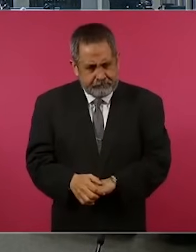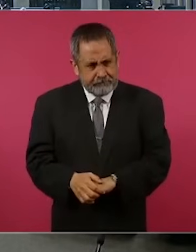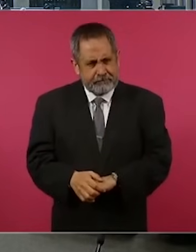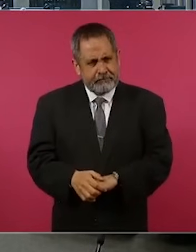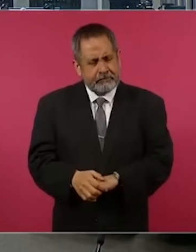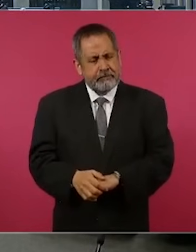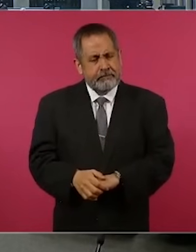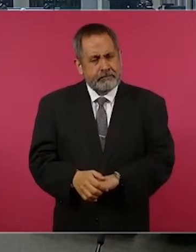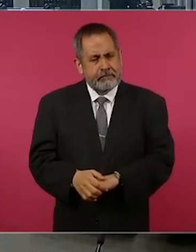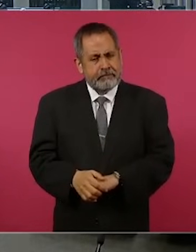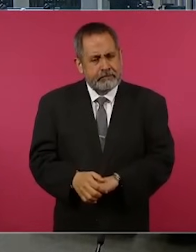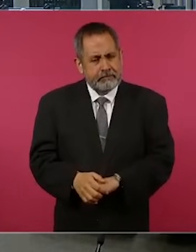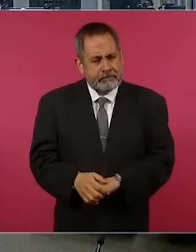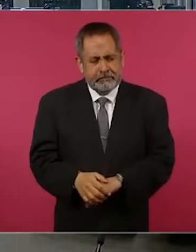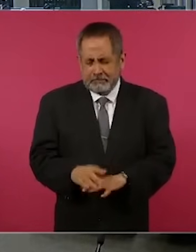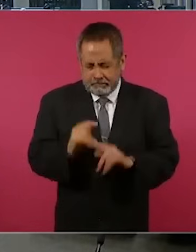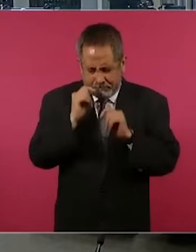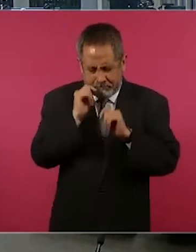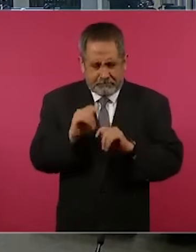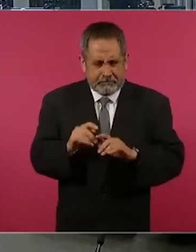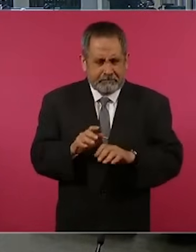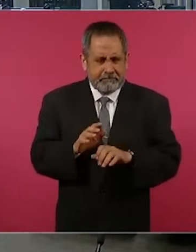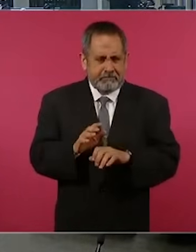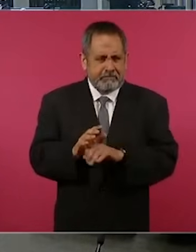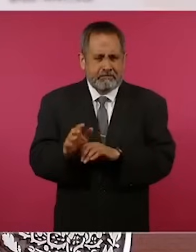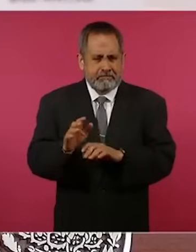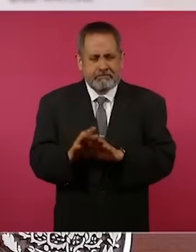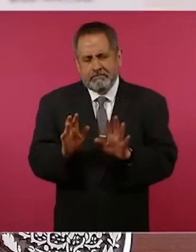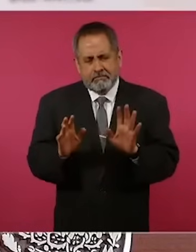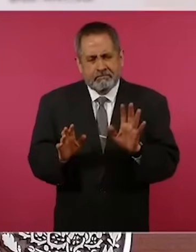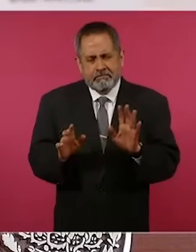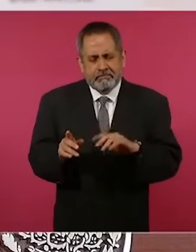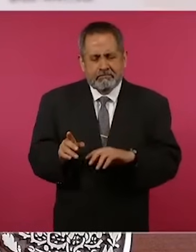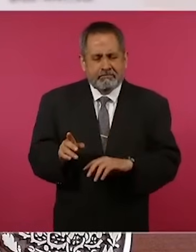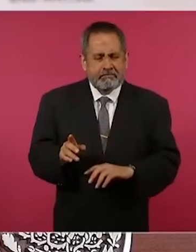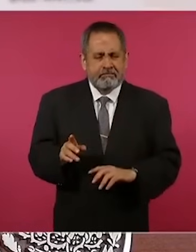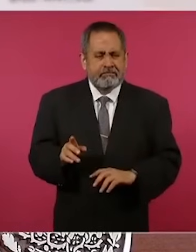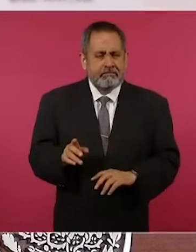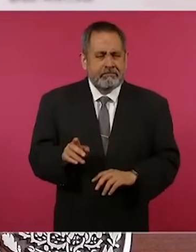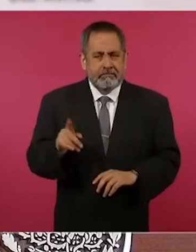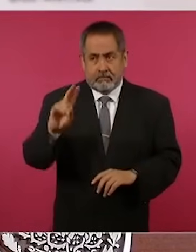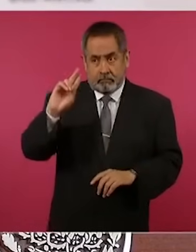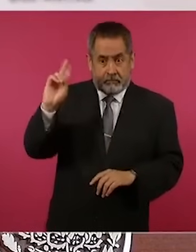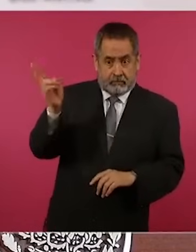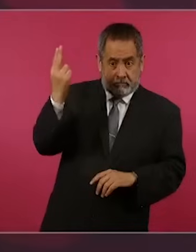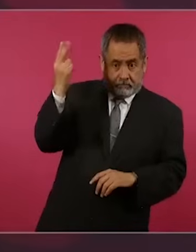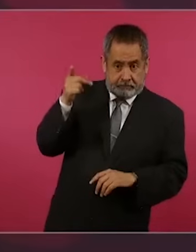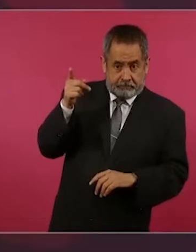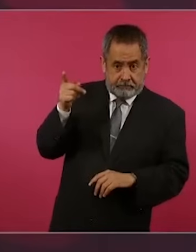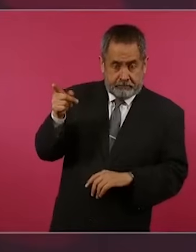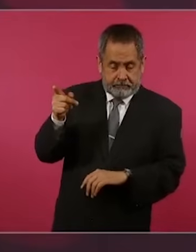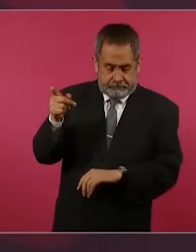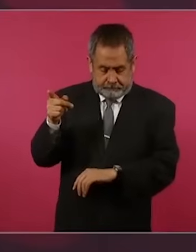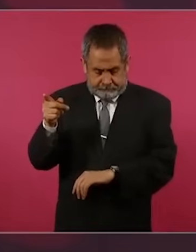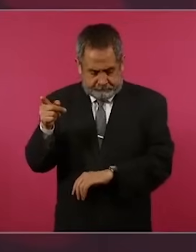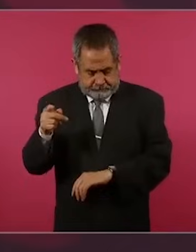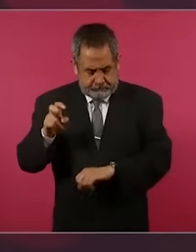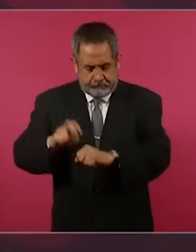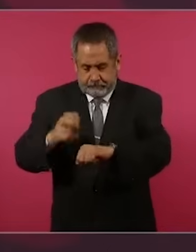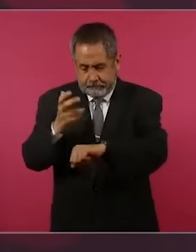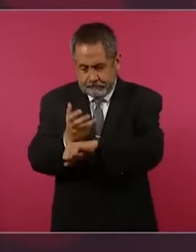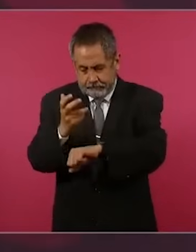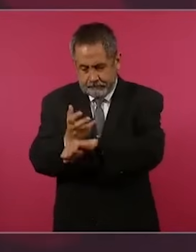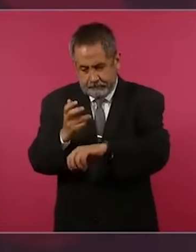independientemente de que se trata de una universidad de Estados